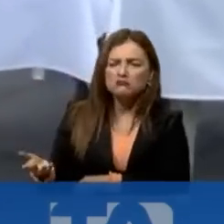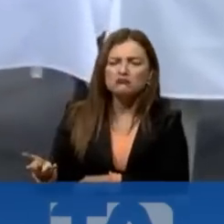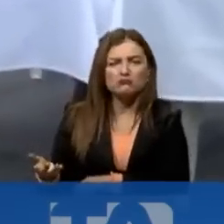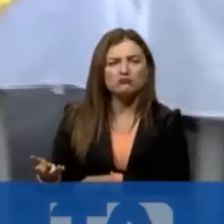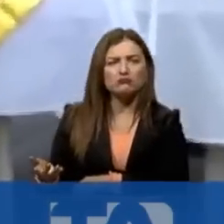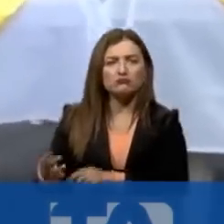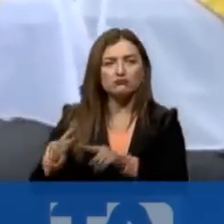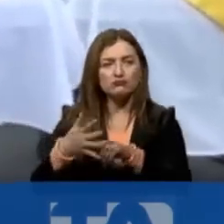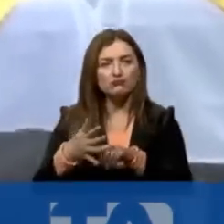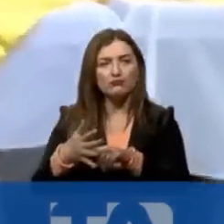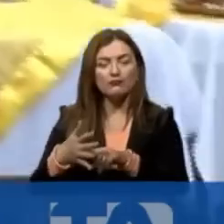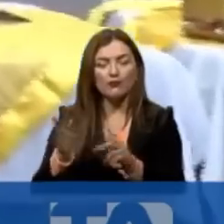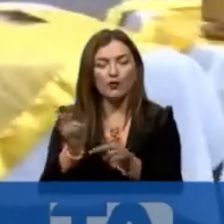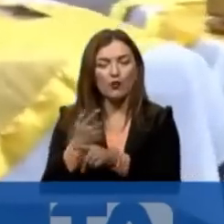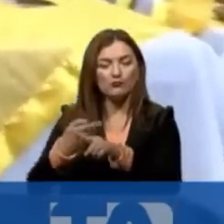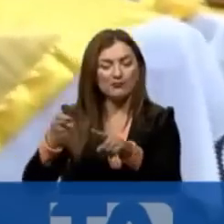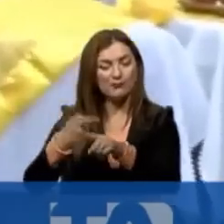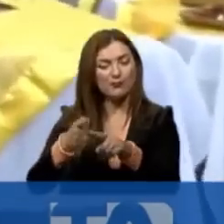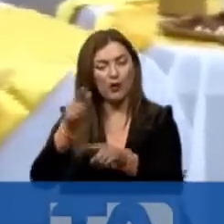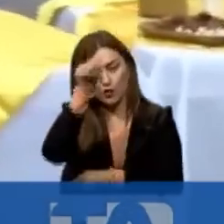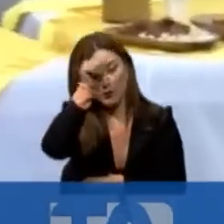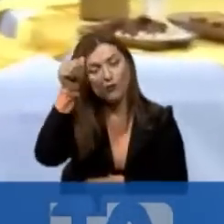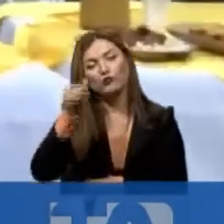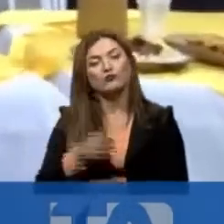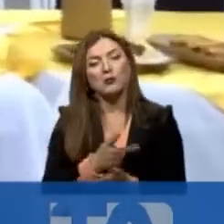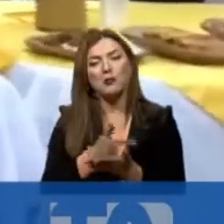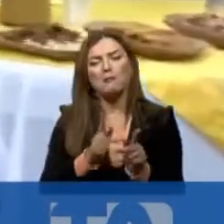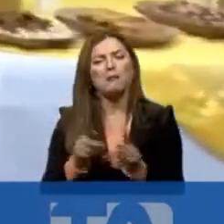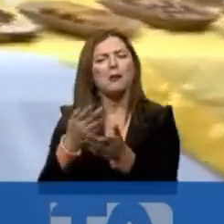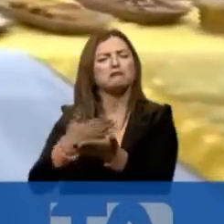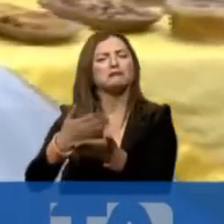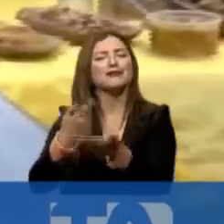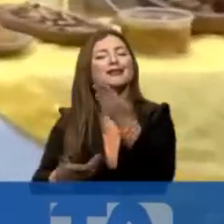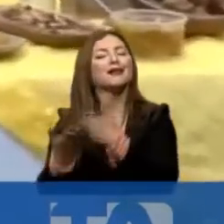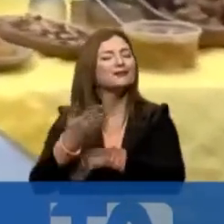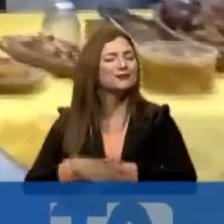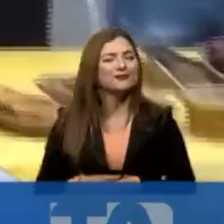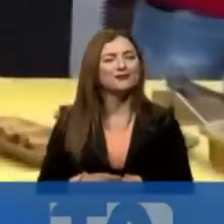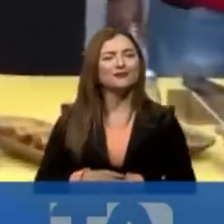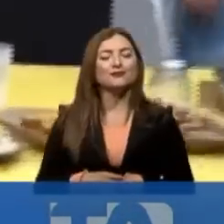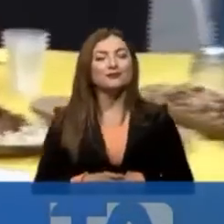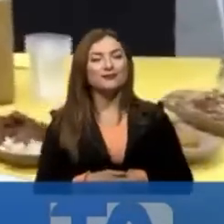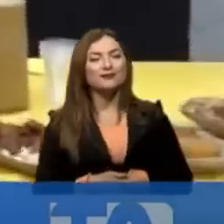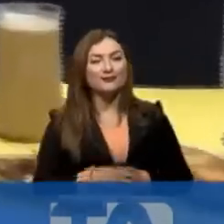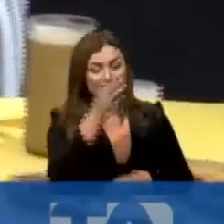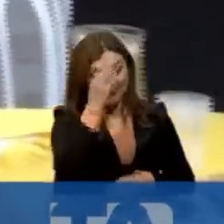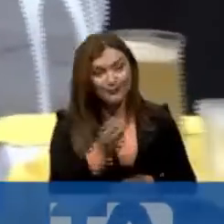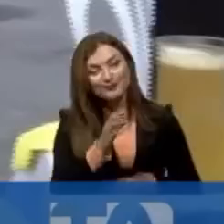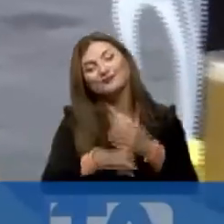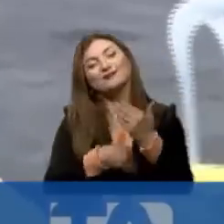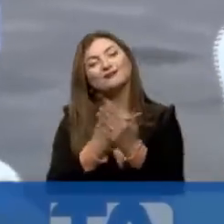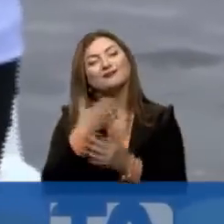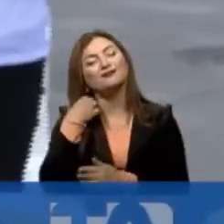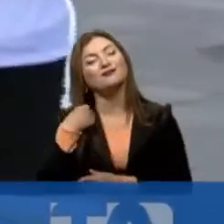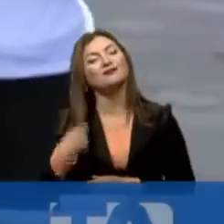entiendo que va a haber una feria de emprendedores el día domingo acá. ¿Qué tienen preparado para la ciudadanía para que hagan la invitación? Buenos días a todas